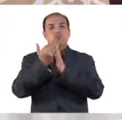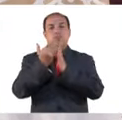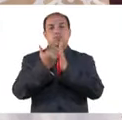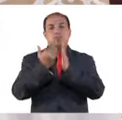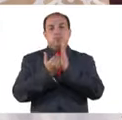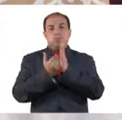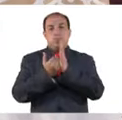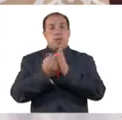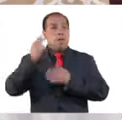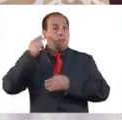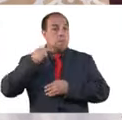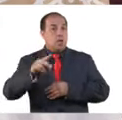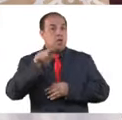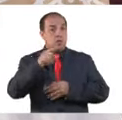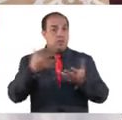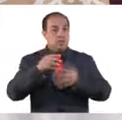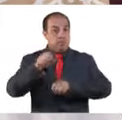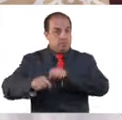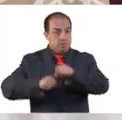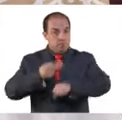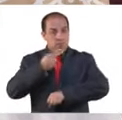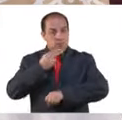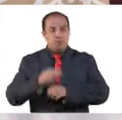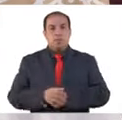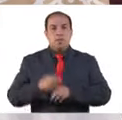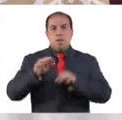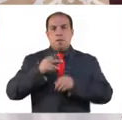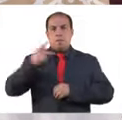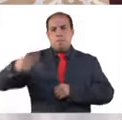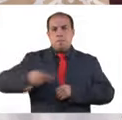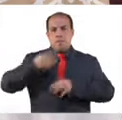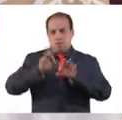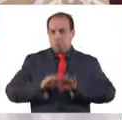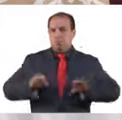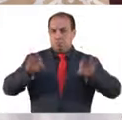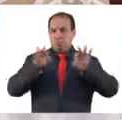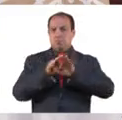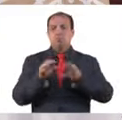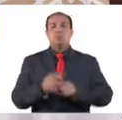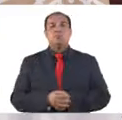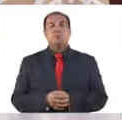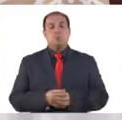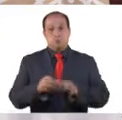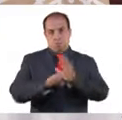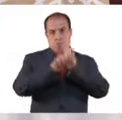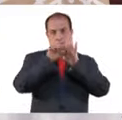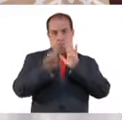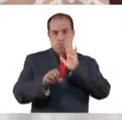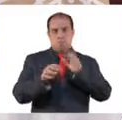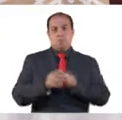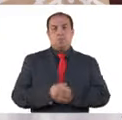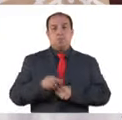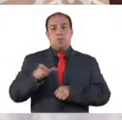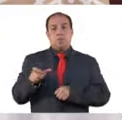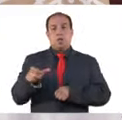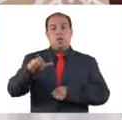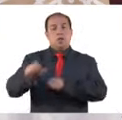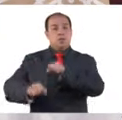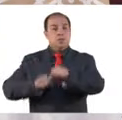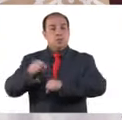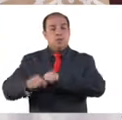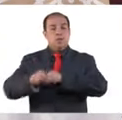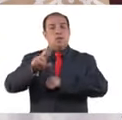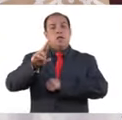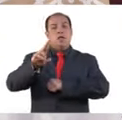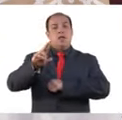la longitud del viaje que hiciste en bicicleta. Entonces, es una pregunta importante y para darles un ejemplo, en la ciclovía